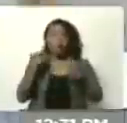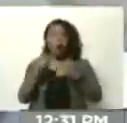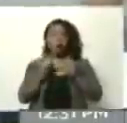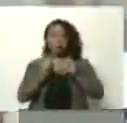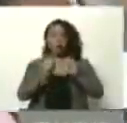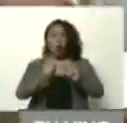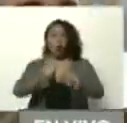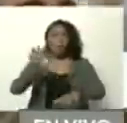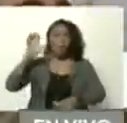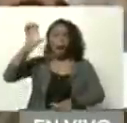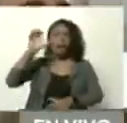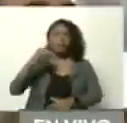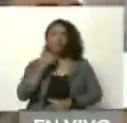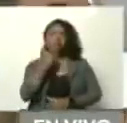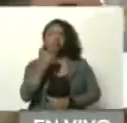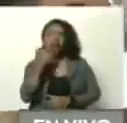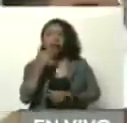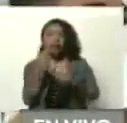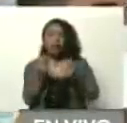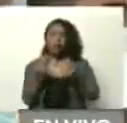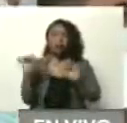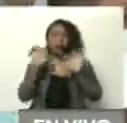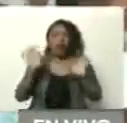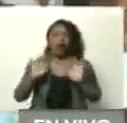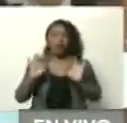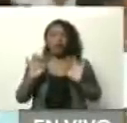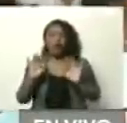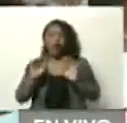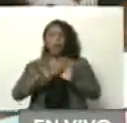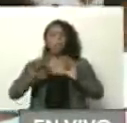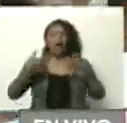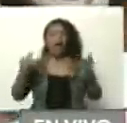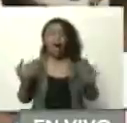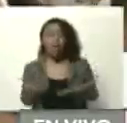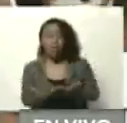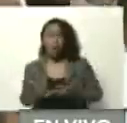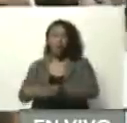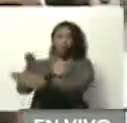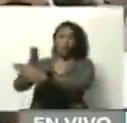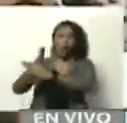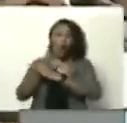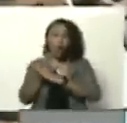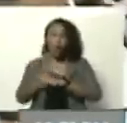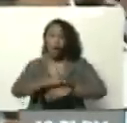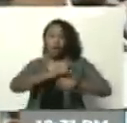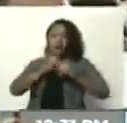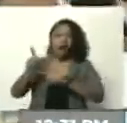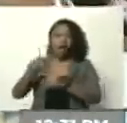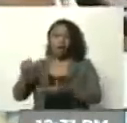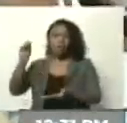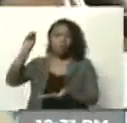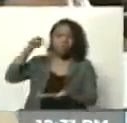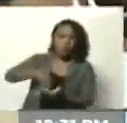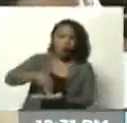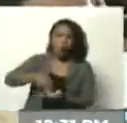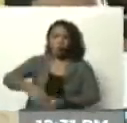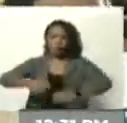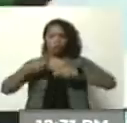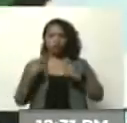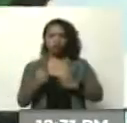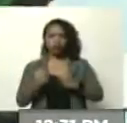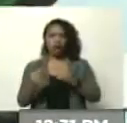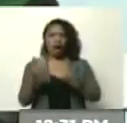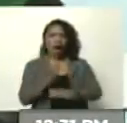mantener un país casi sin recursos con pandemia con bloqueo y allí está parado firme